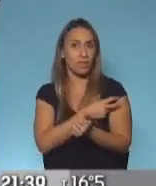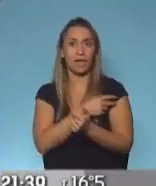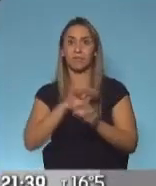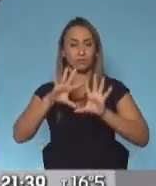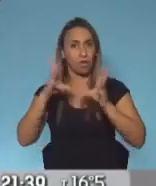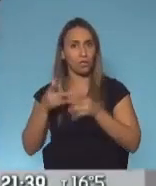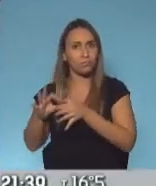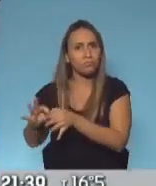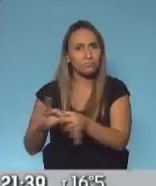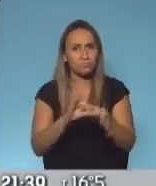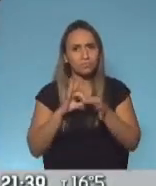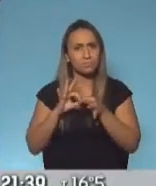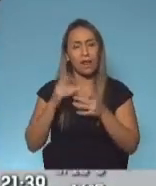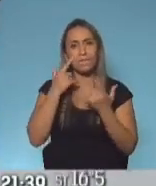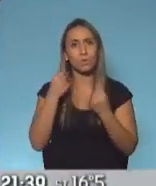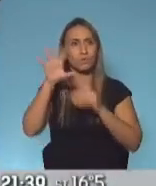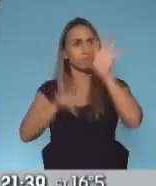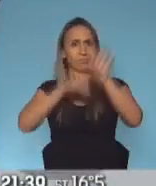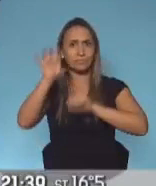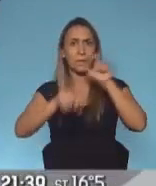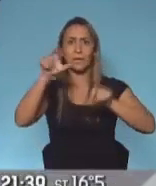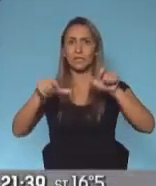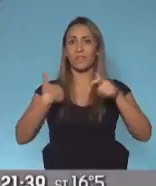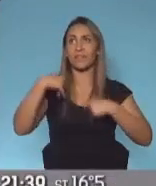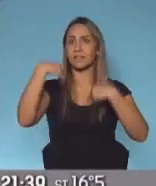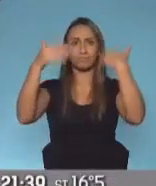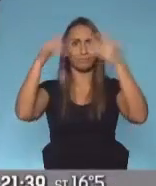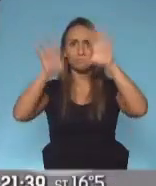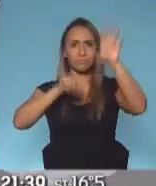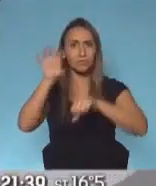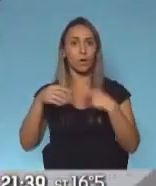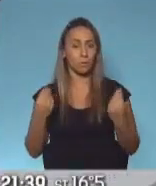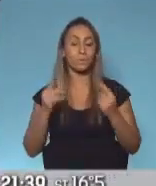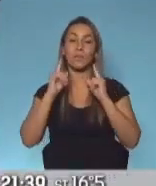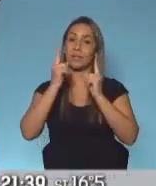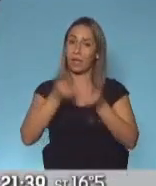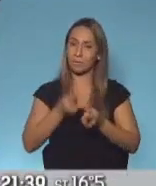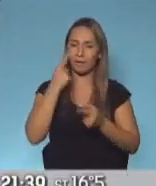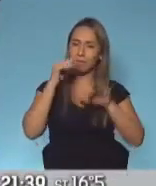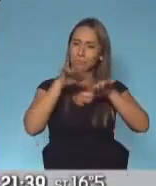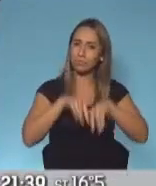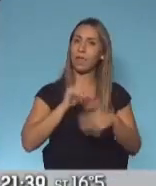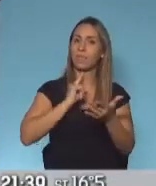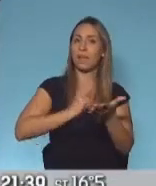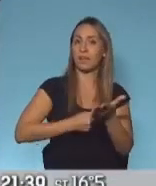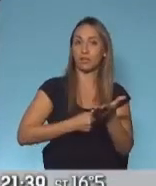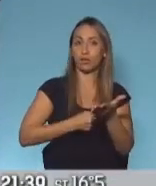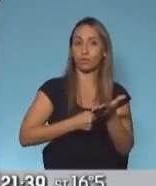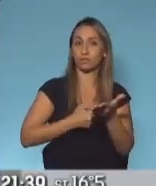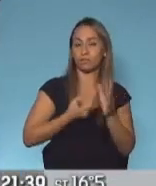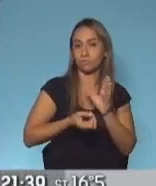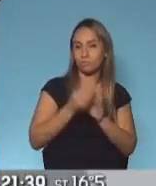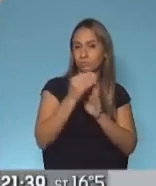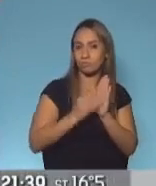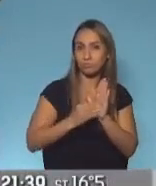Obviamente, el fin de semana también se va a trabajar en algunos decretos de necesidad y urgencia. Por ejemplo, ¿hay algo puntual